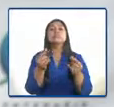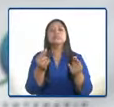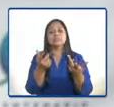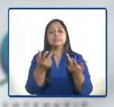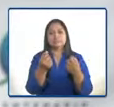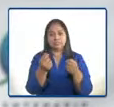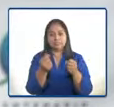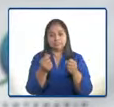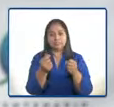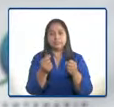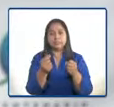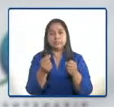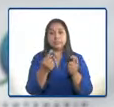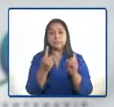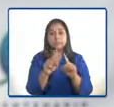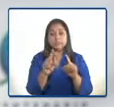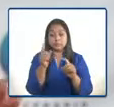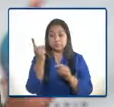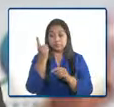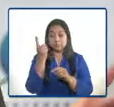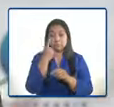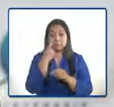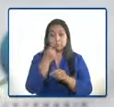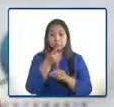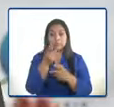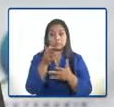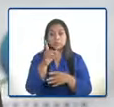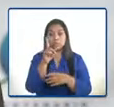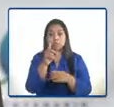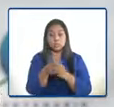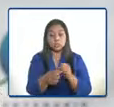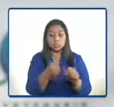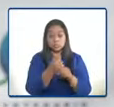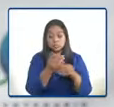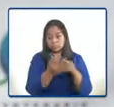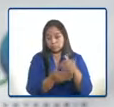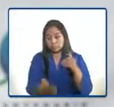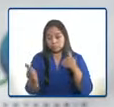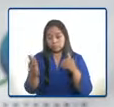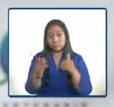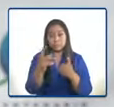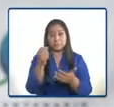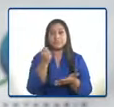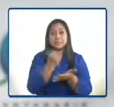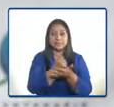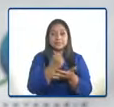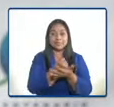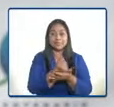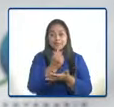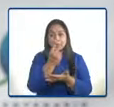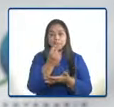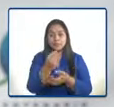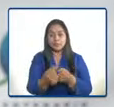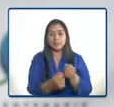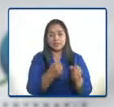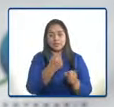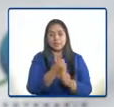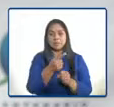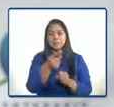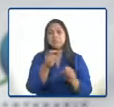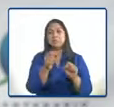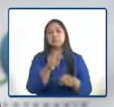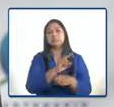importante de este tema es que estamos por un año dándole vida a ese pasaporte para que usted pueda